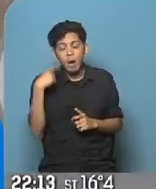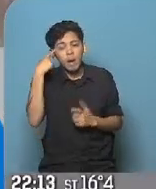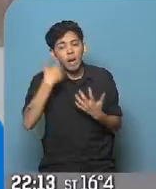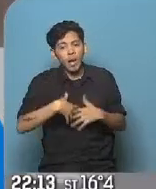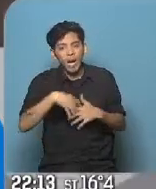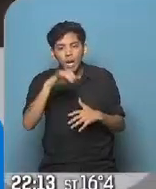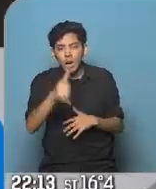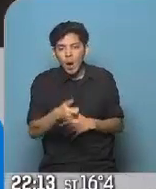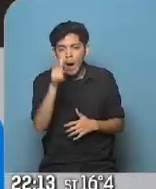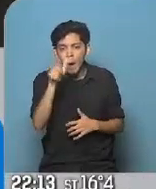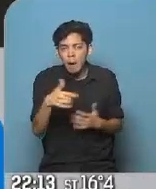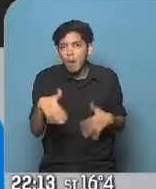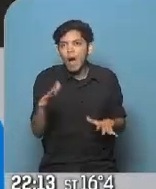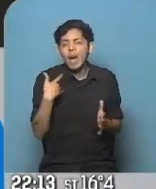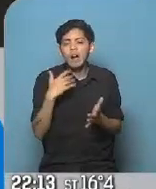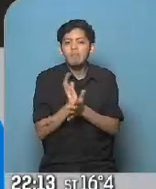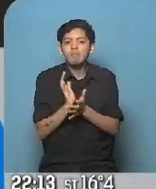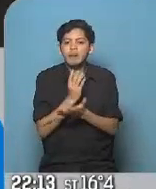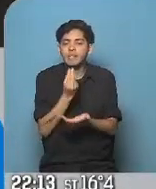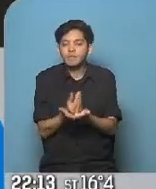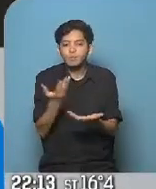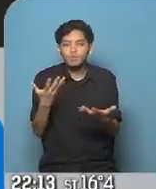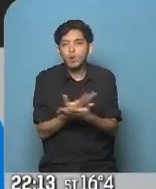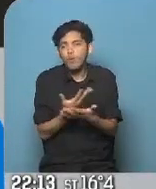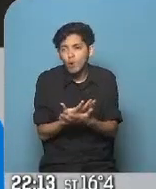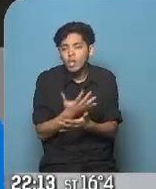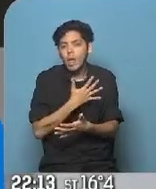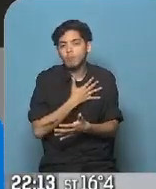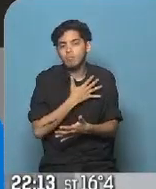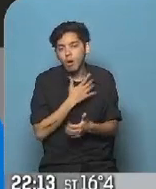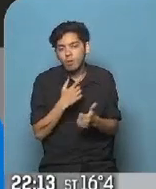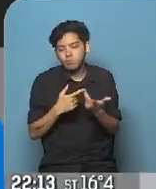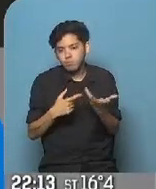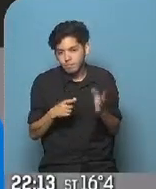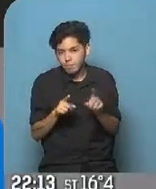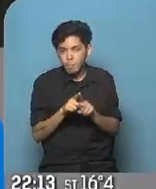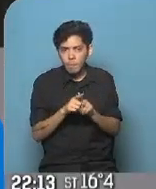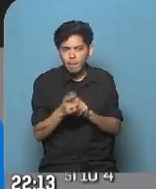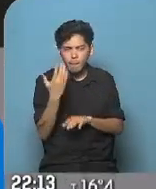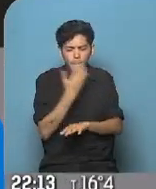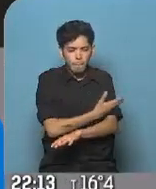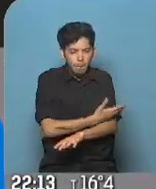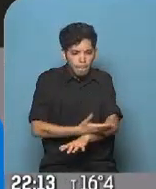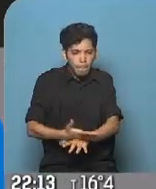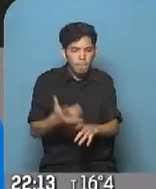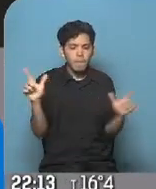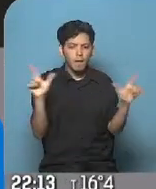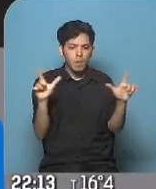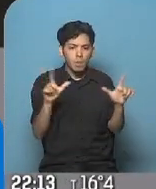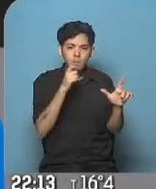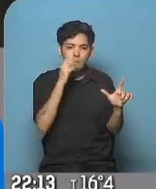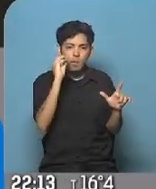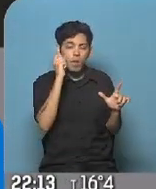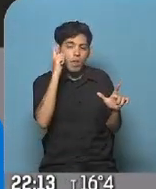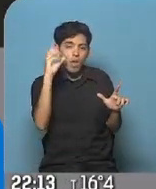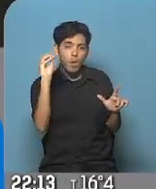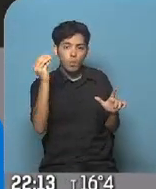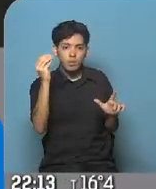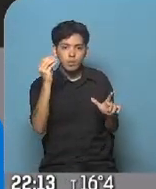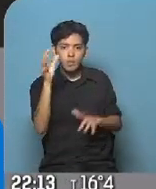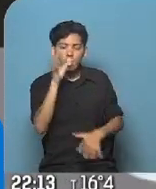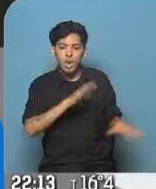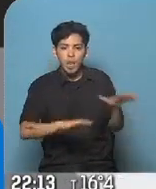candidato que se puede poner en víctima, etcétera. Me parece que lo que está revelando esto es algo que venimos transitando en el programa, que es la idea de que Brasil la